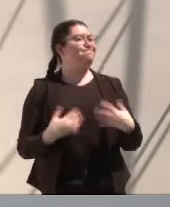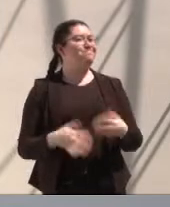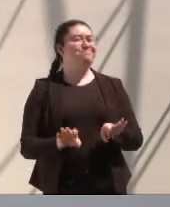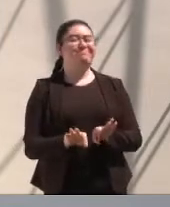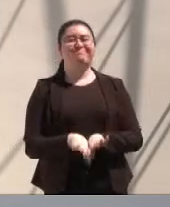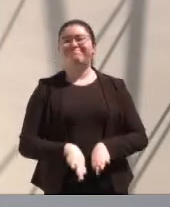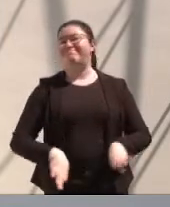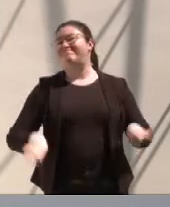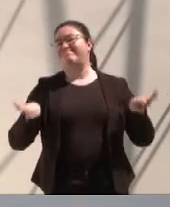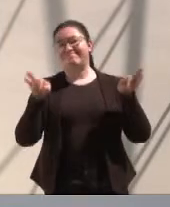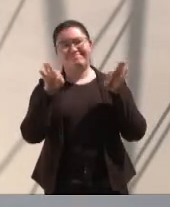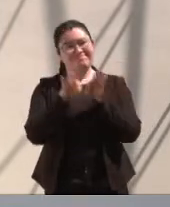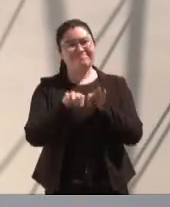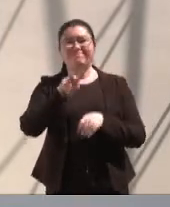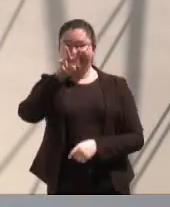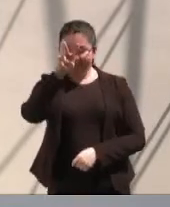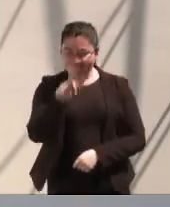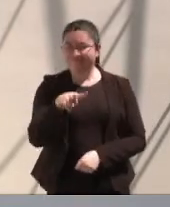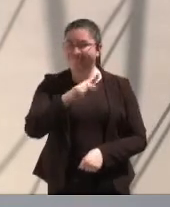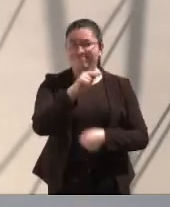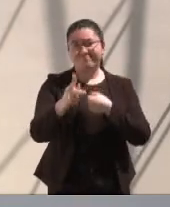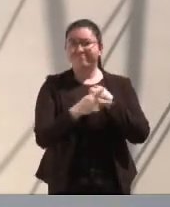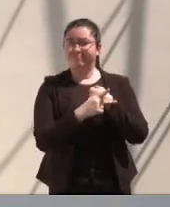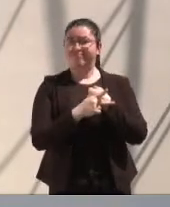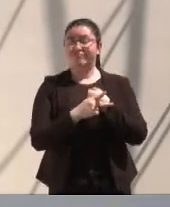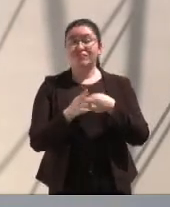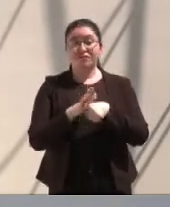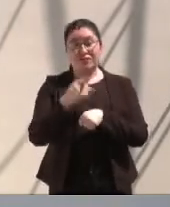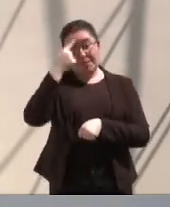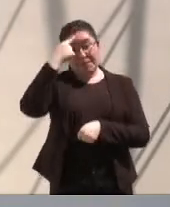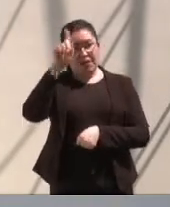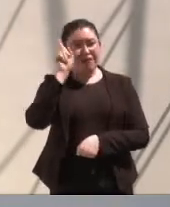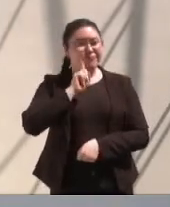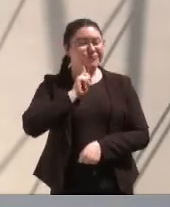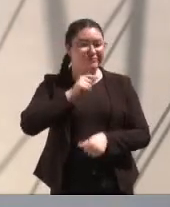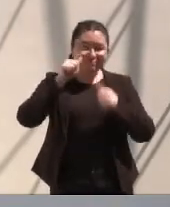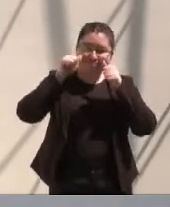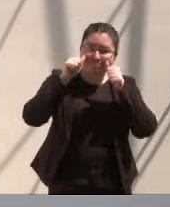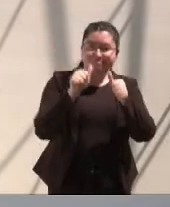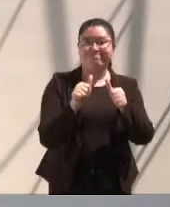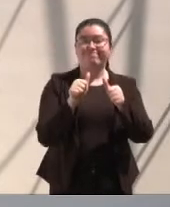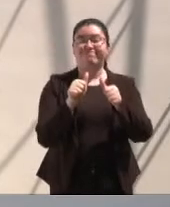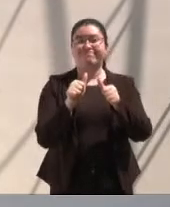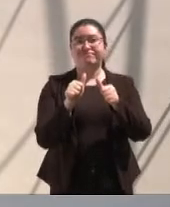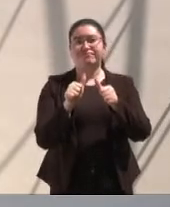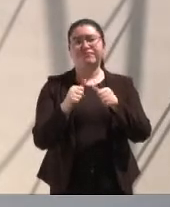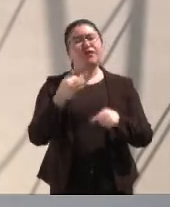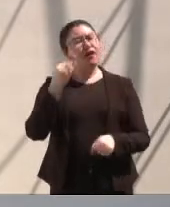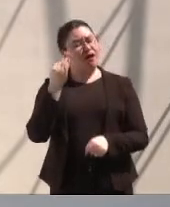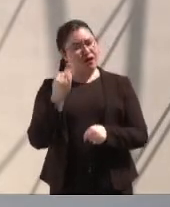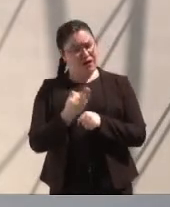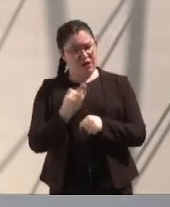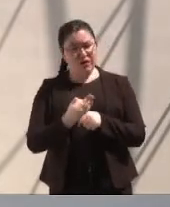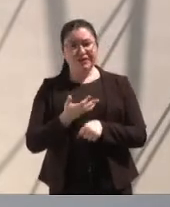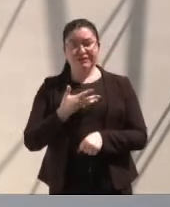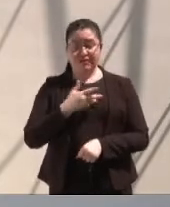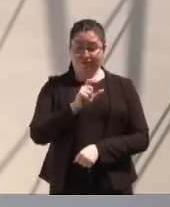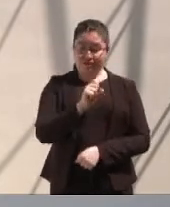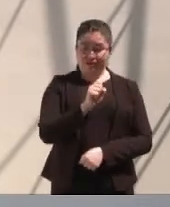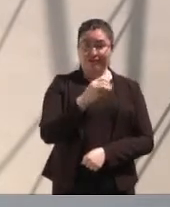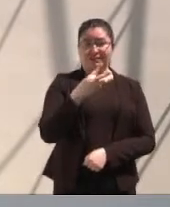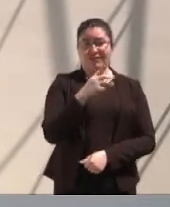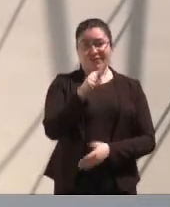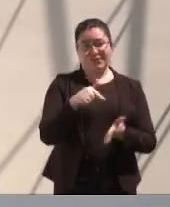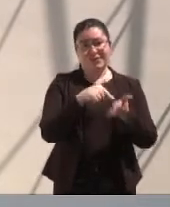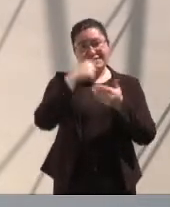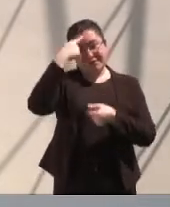haya existido en la historia de este país en favor de las mujeres. Hasta hoy 63 centros de justicia,